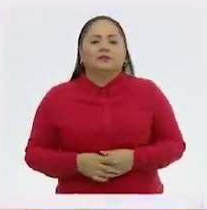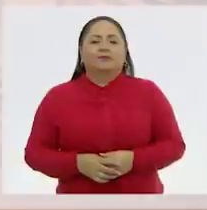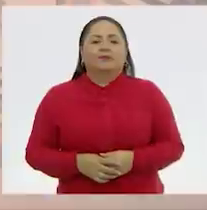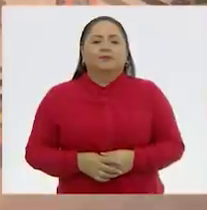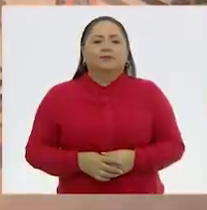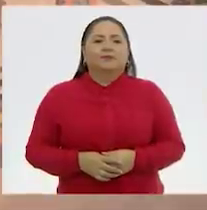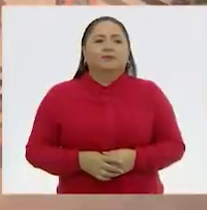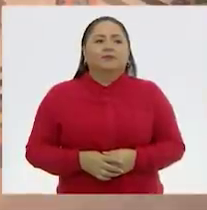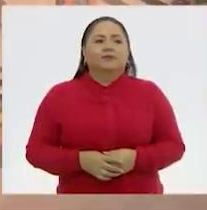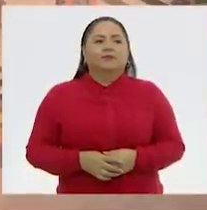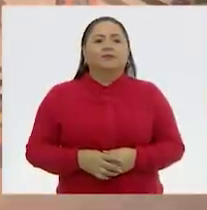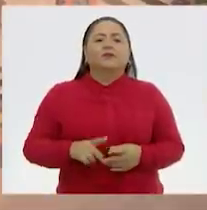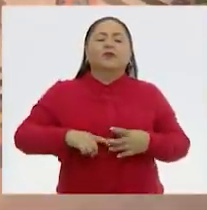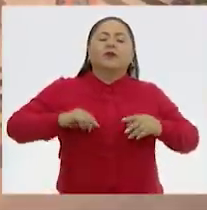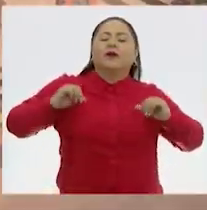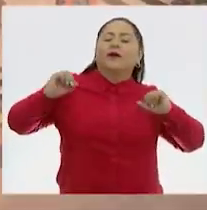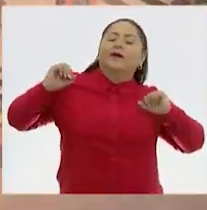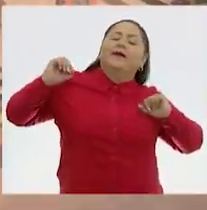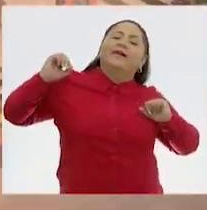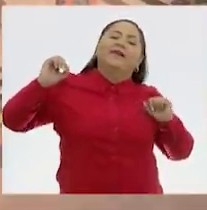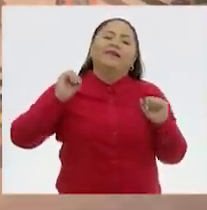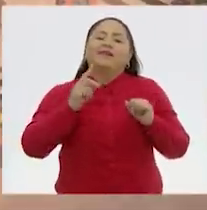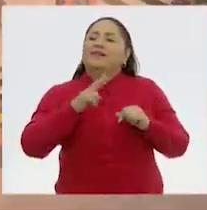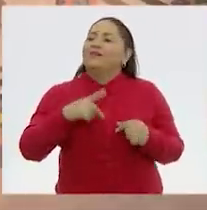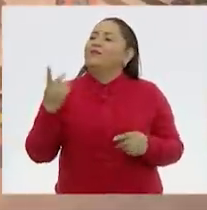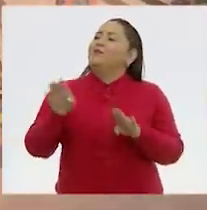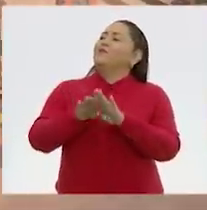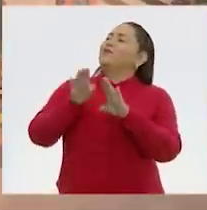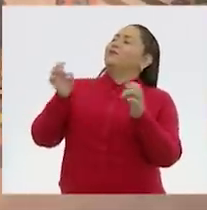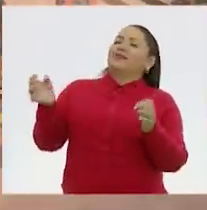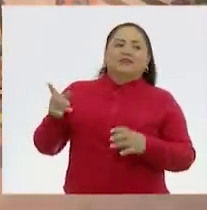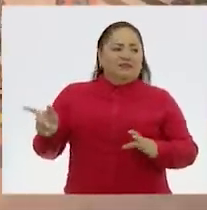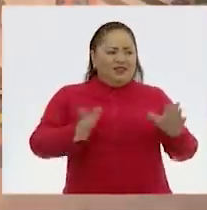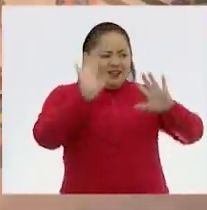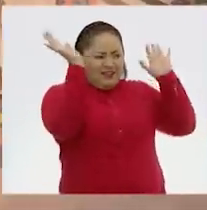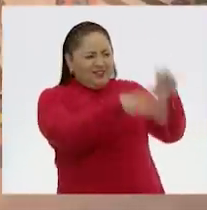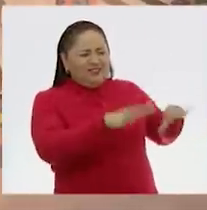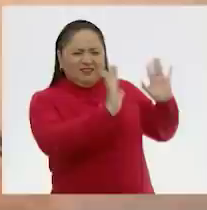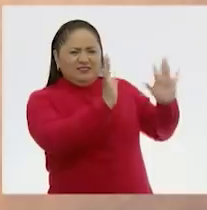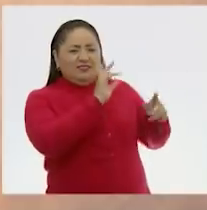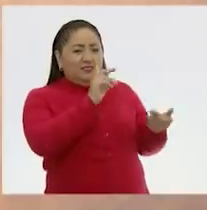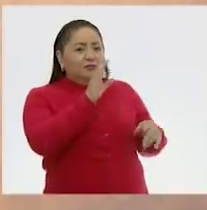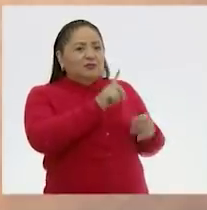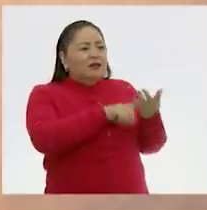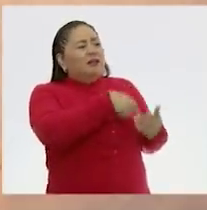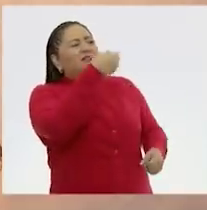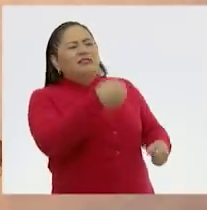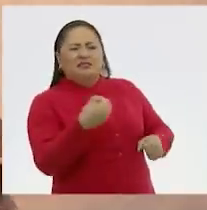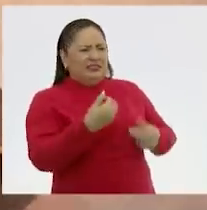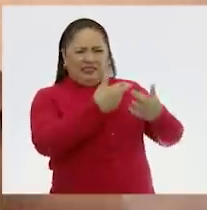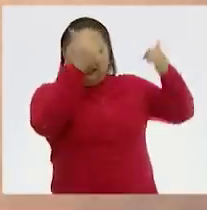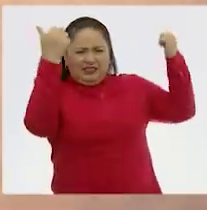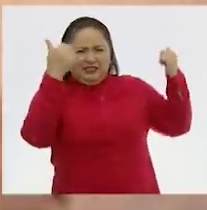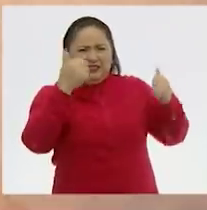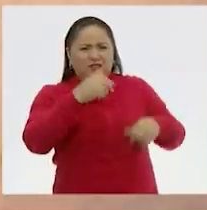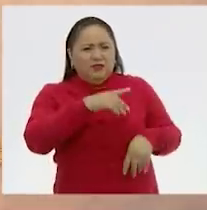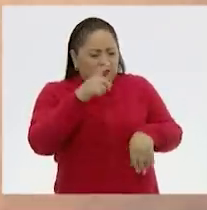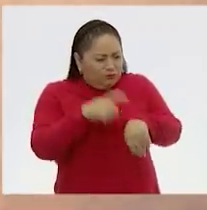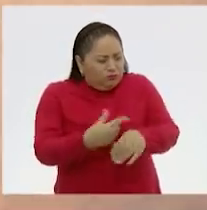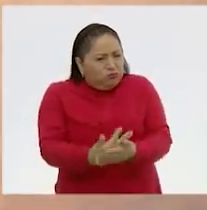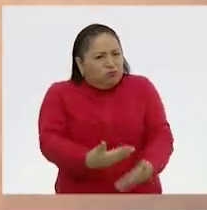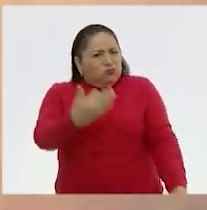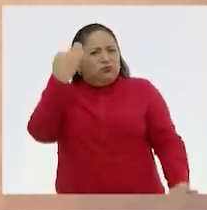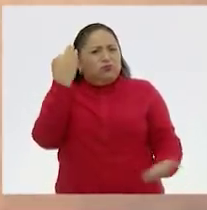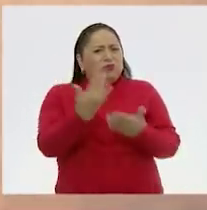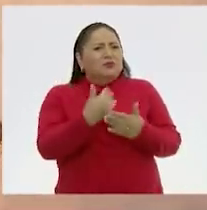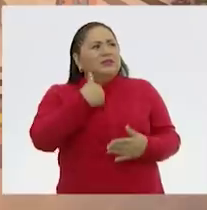¡Ay, qué a gusto! ¿Cómo estás, Aladín? ¡Hola, niñas y niños! A ver, no me vengas con saludos. ¿Desde cuándo